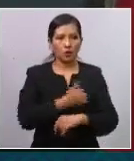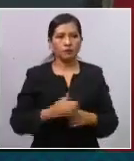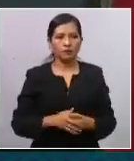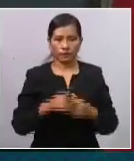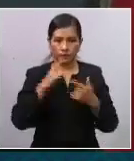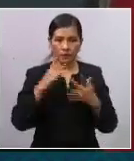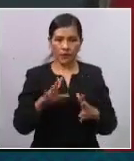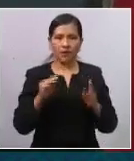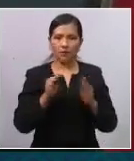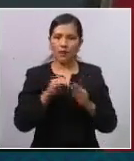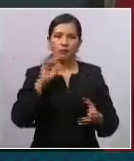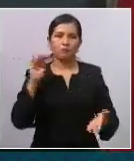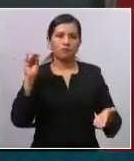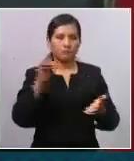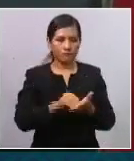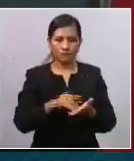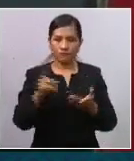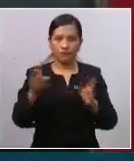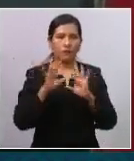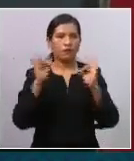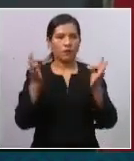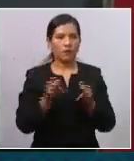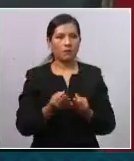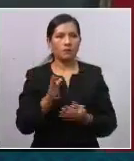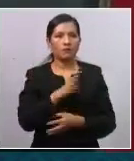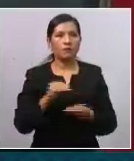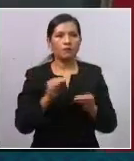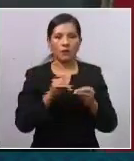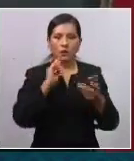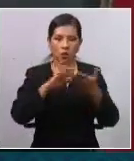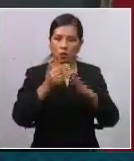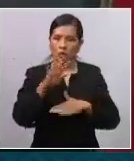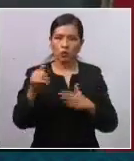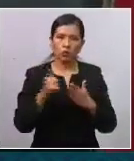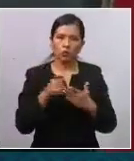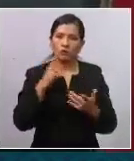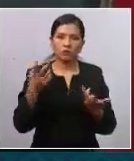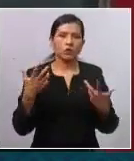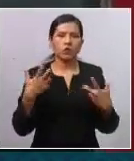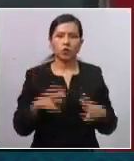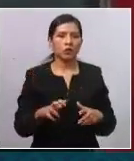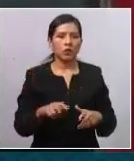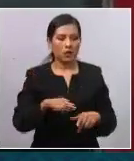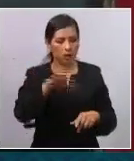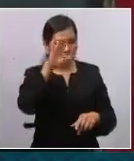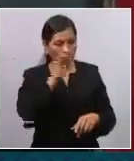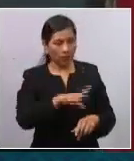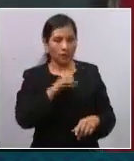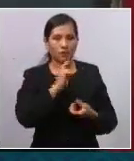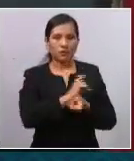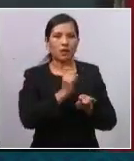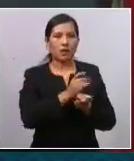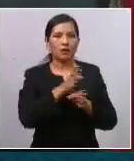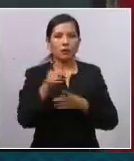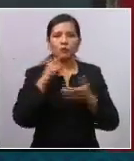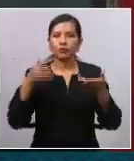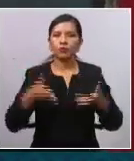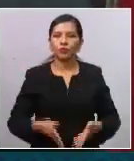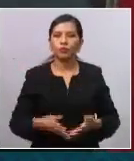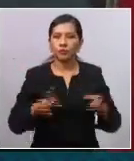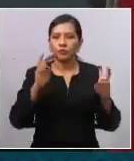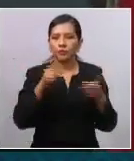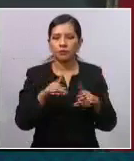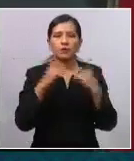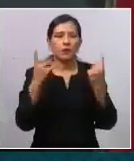se opusieron, tanto los familiares y comunarios se opusieron a que sea trasladado el menor de edad hacia la morgue de este departamento,